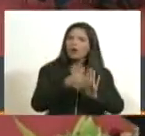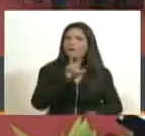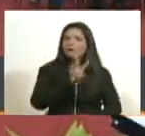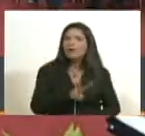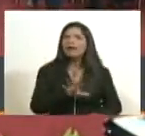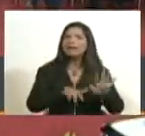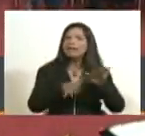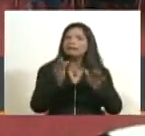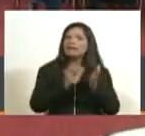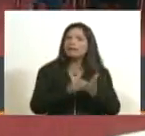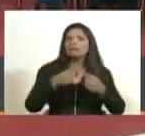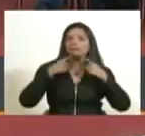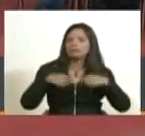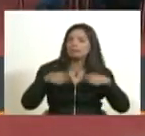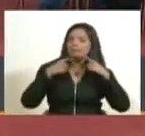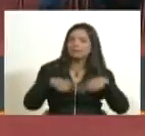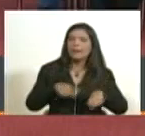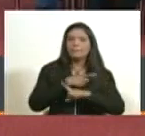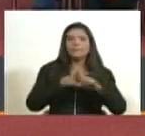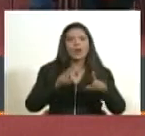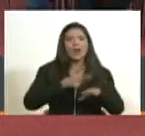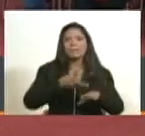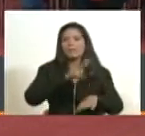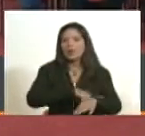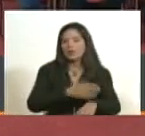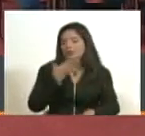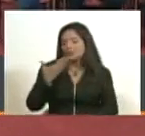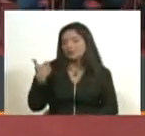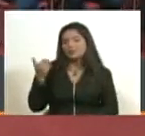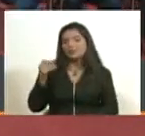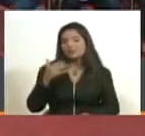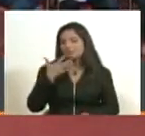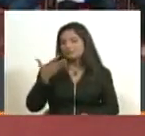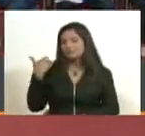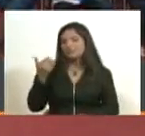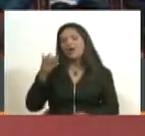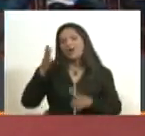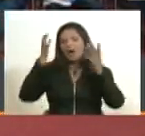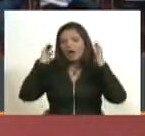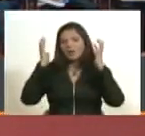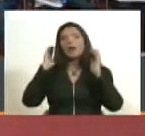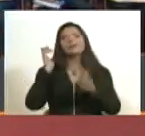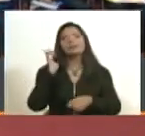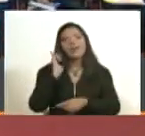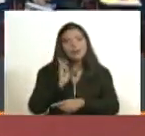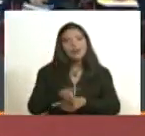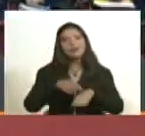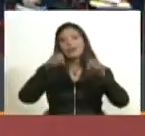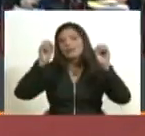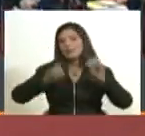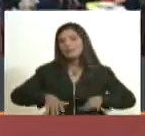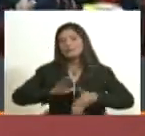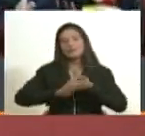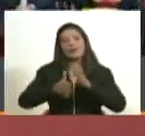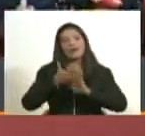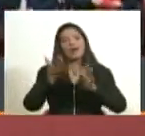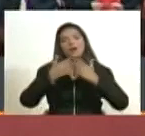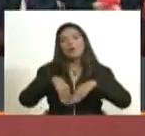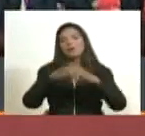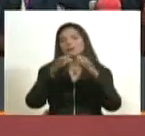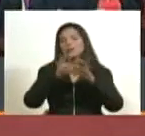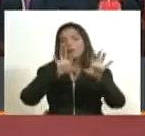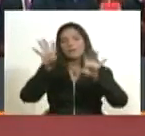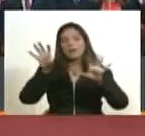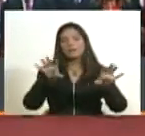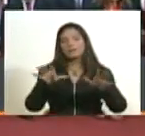15 derrotas, y la derrota más apabullante es la que le acabamos de propinar a Luis Almagro. Debería renunciar a la Organización de Estados Americanos